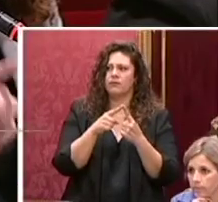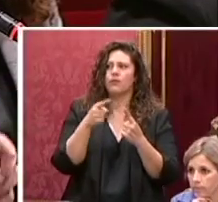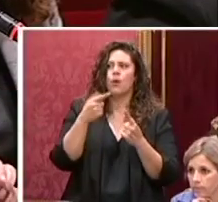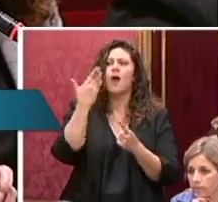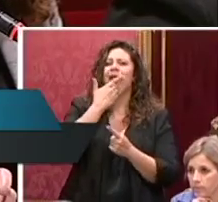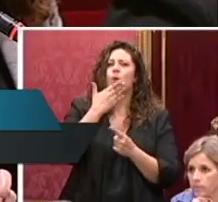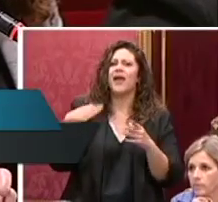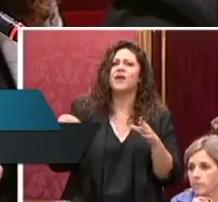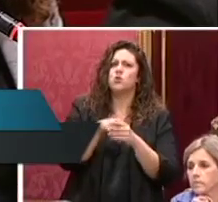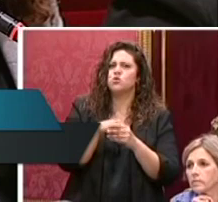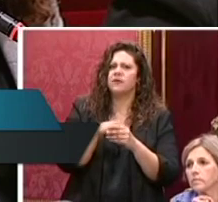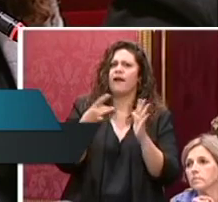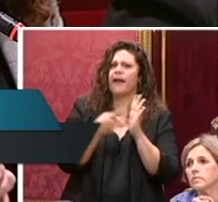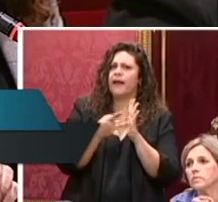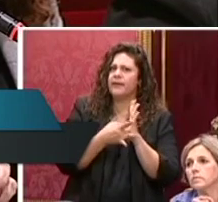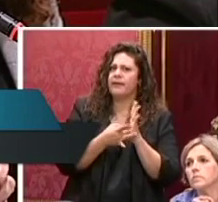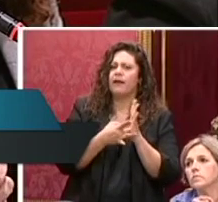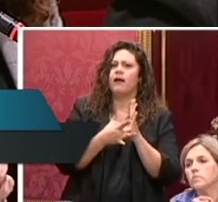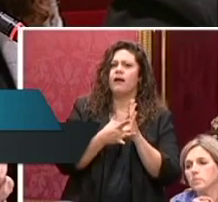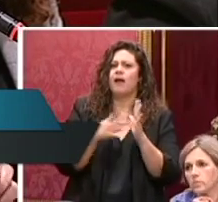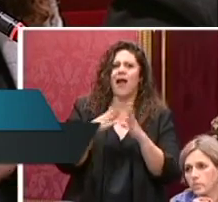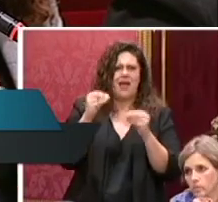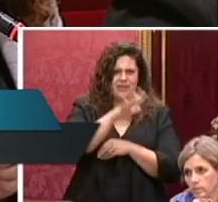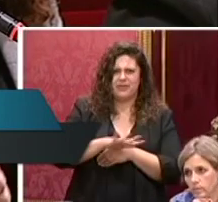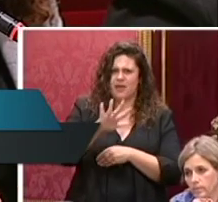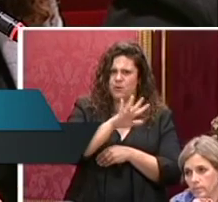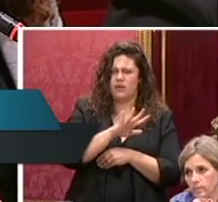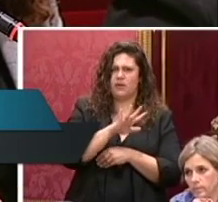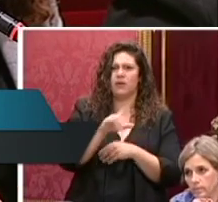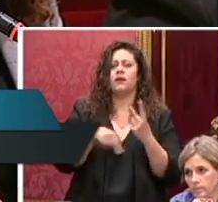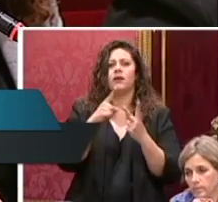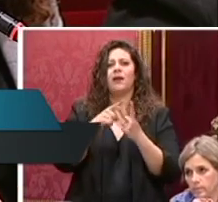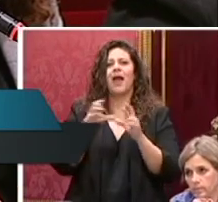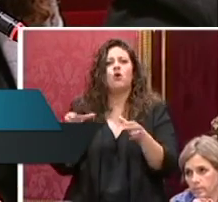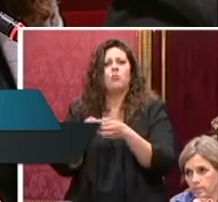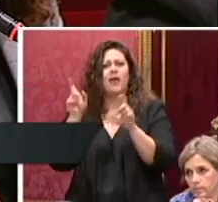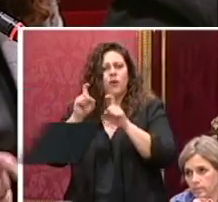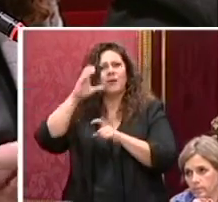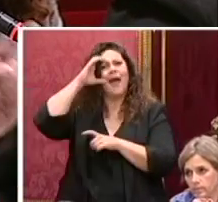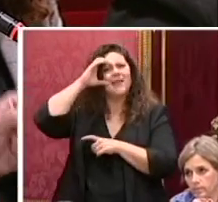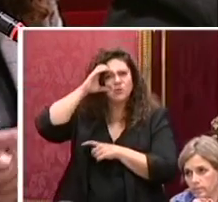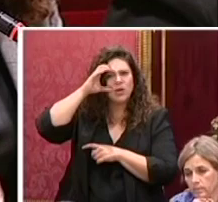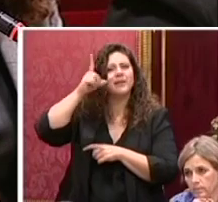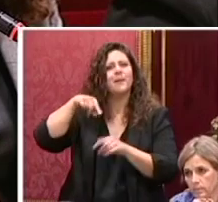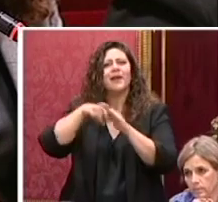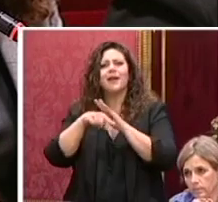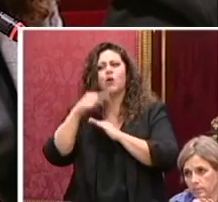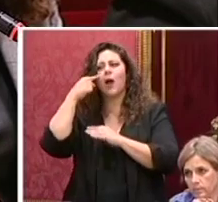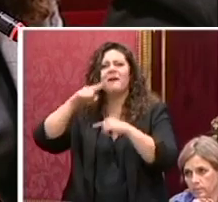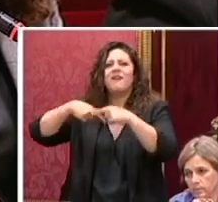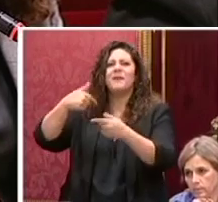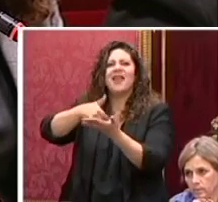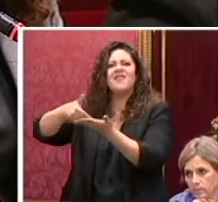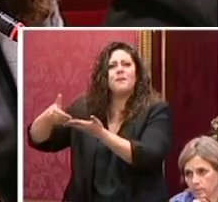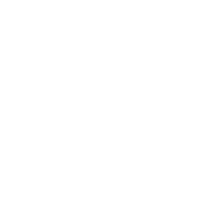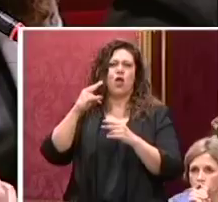una escuela inclusiva de calidad para toda Andalucía, escuchar a la comunidad educativa y gestionar pensando en las demandas de las familias y